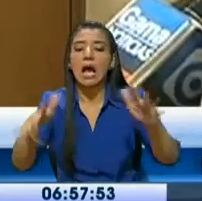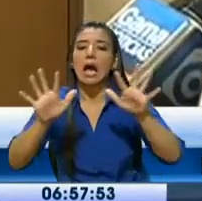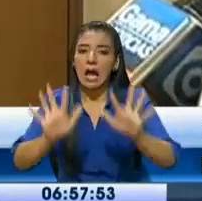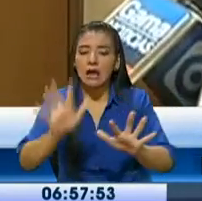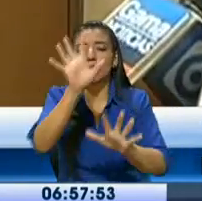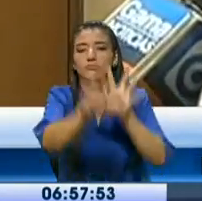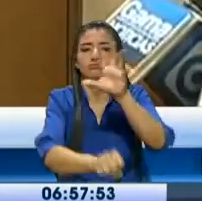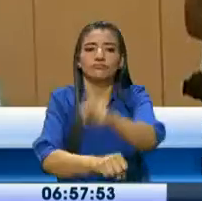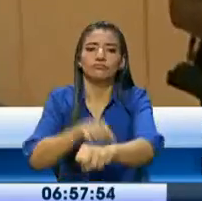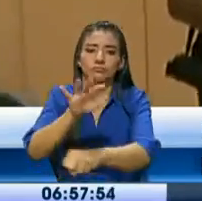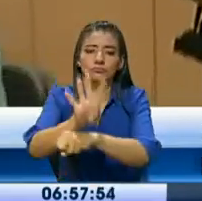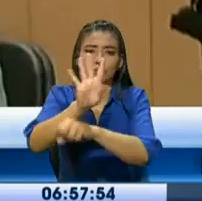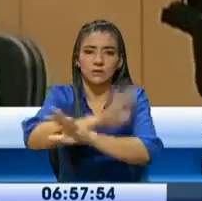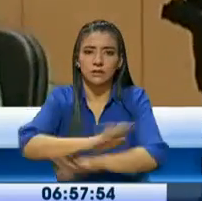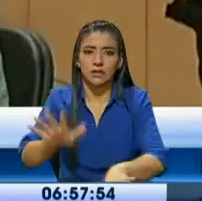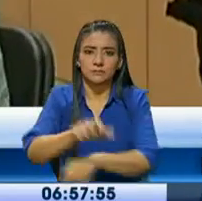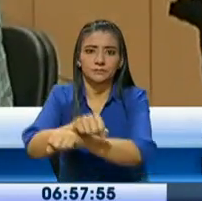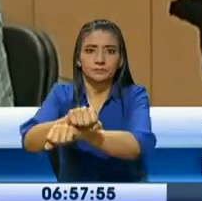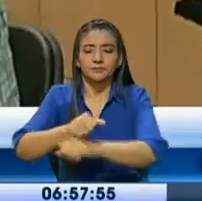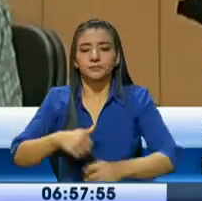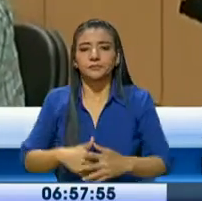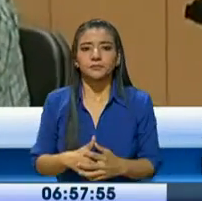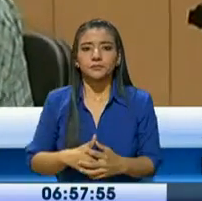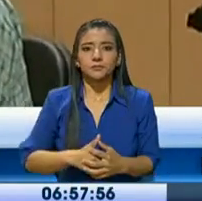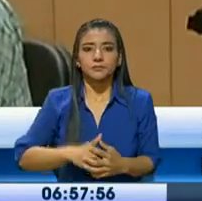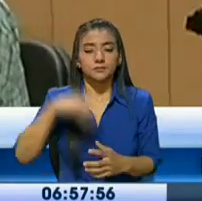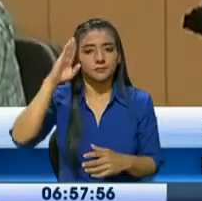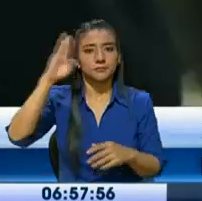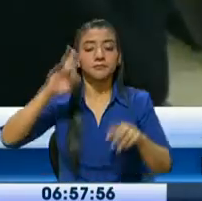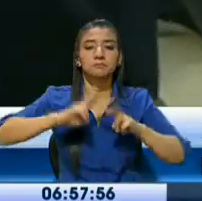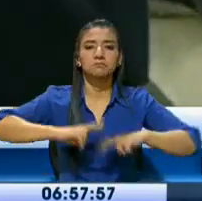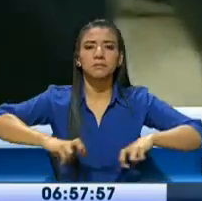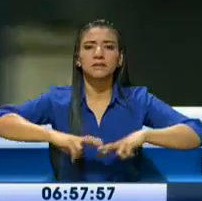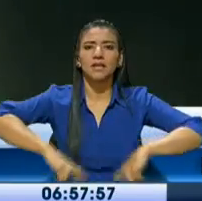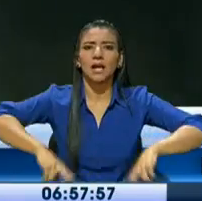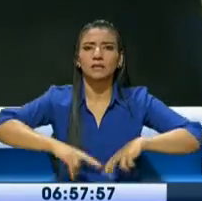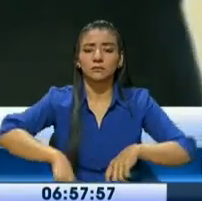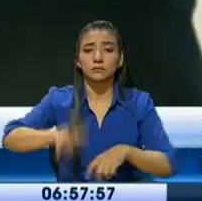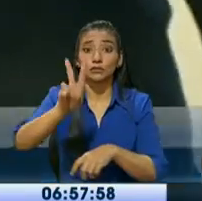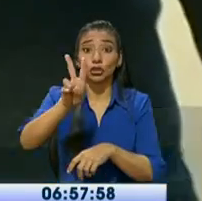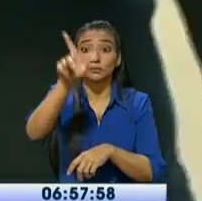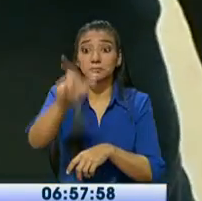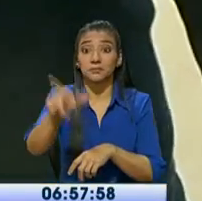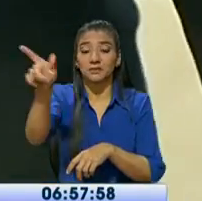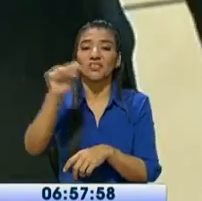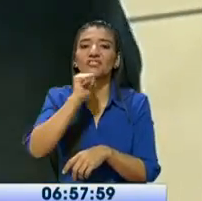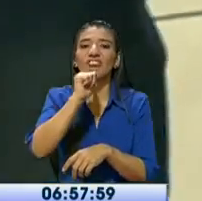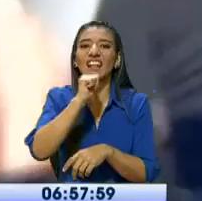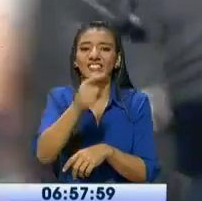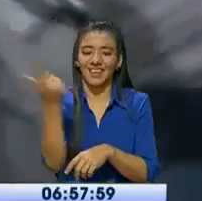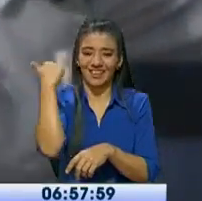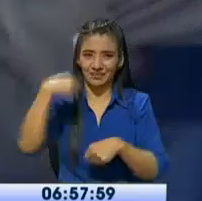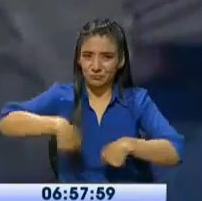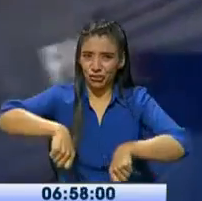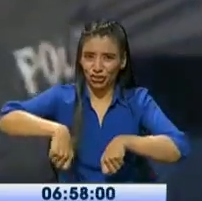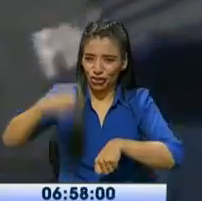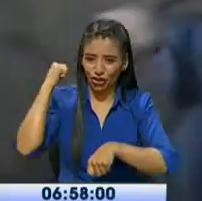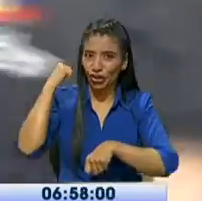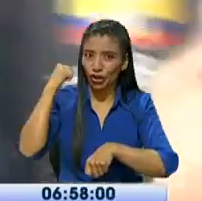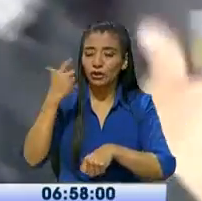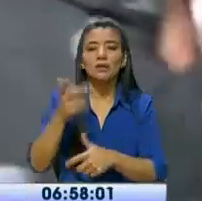captura de estos 4 individuos. La policía investiga el paradero de los 2 sujetos más que participaron